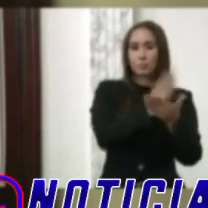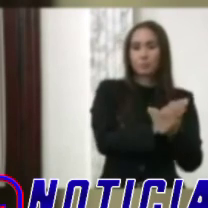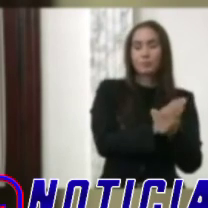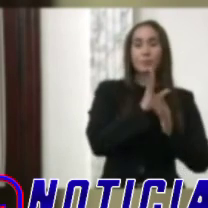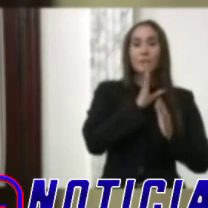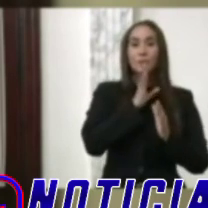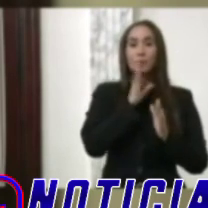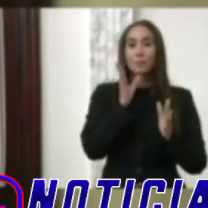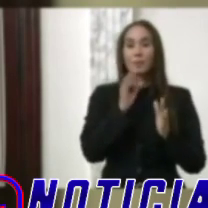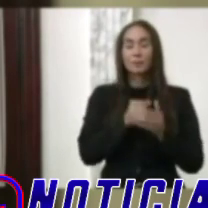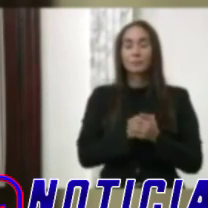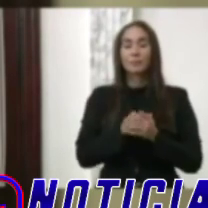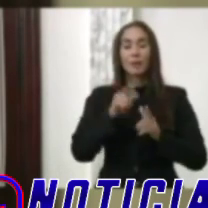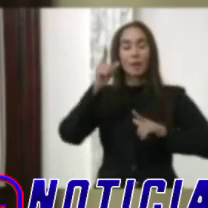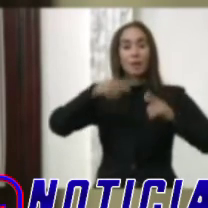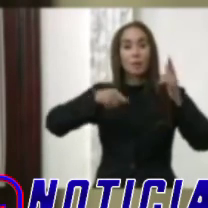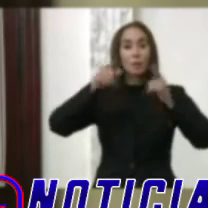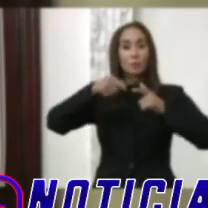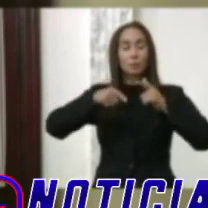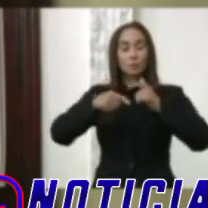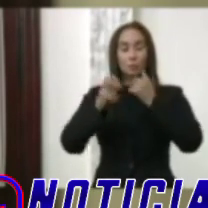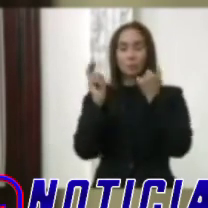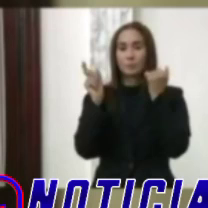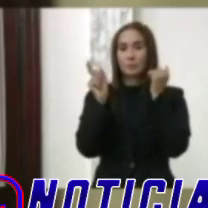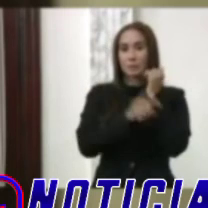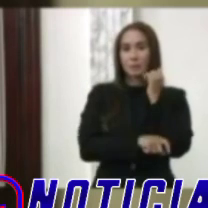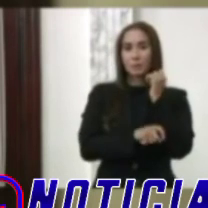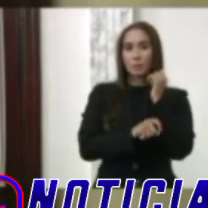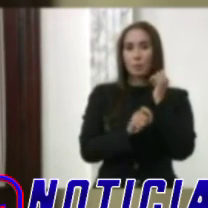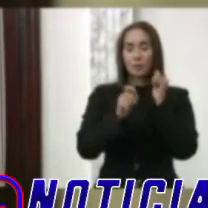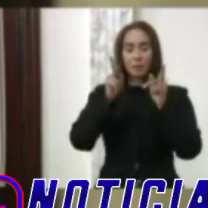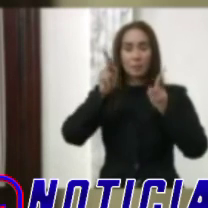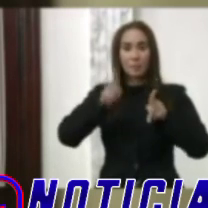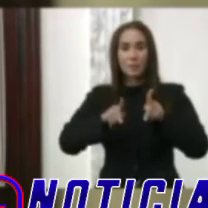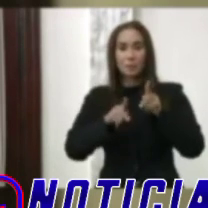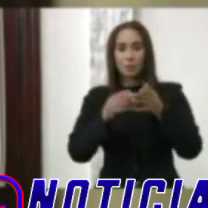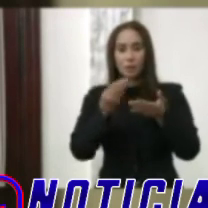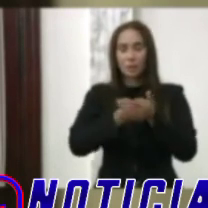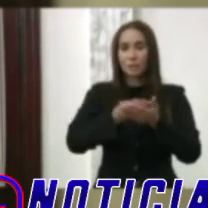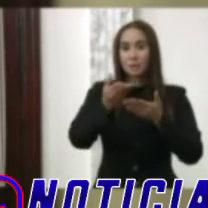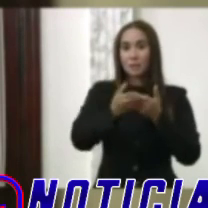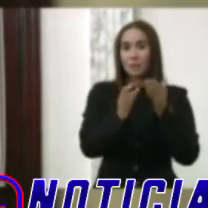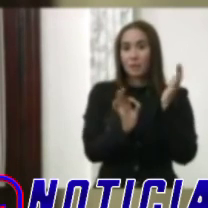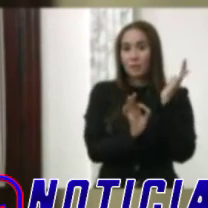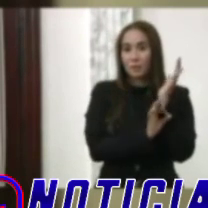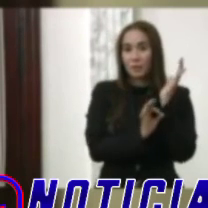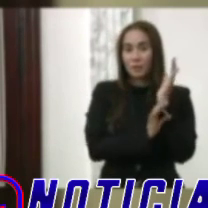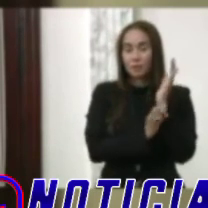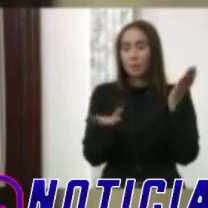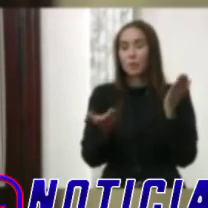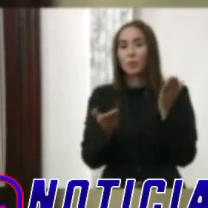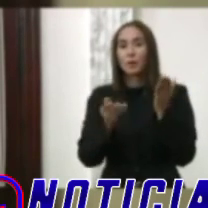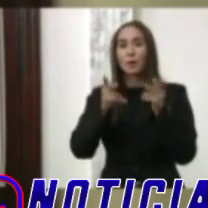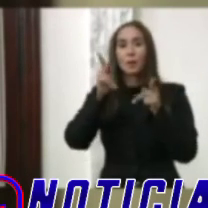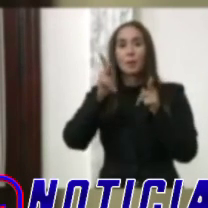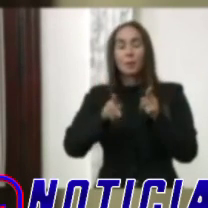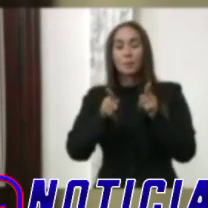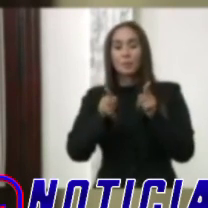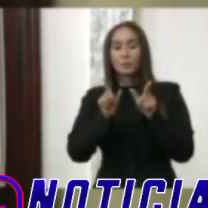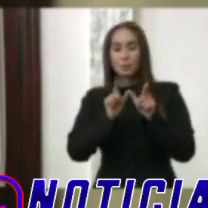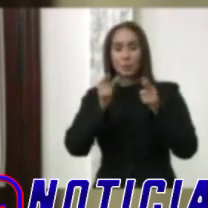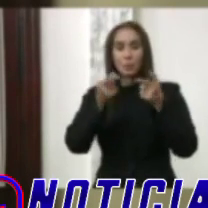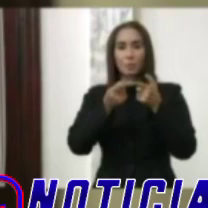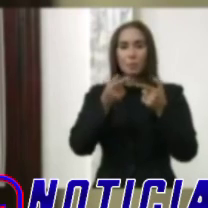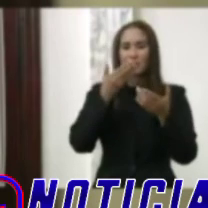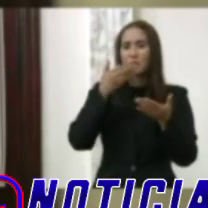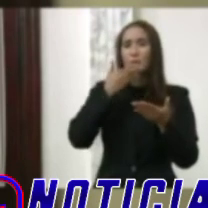los delincuentes, terroristas y narcotraficantes amenazan, agreden y asesinan a periodistas, en muchos